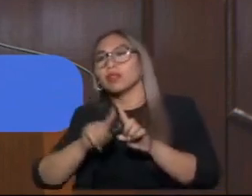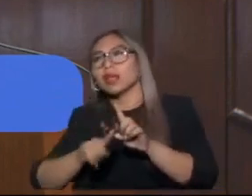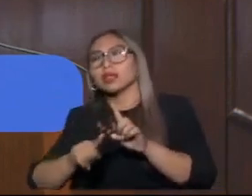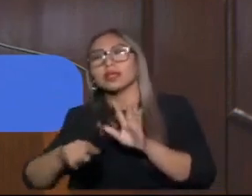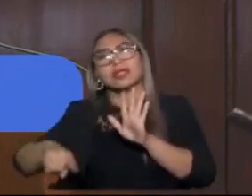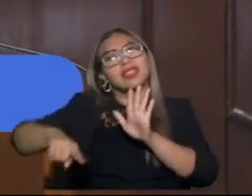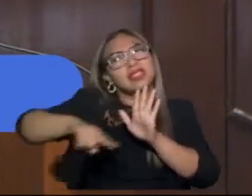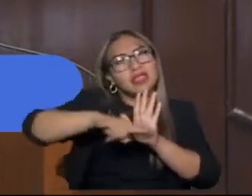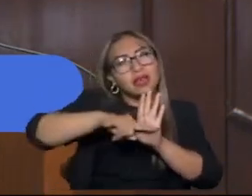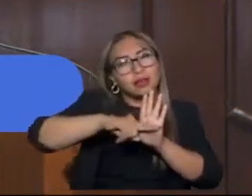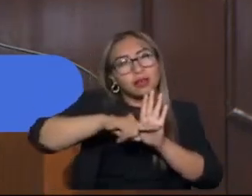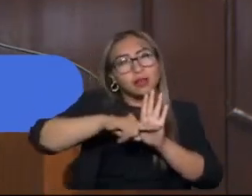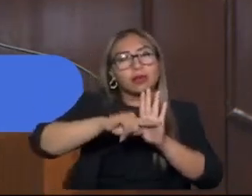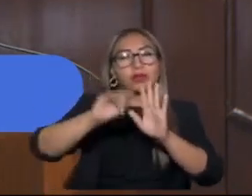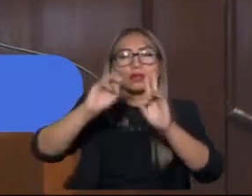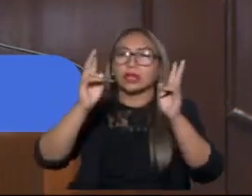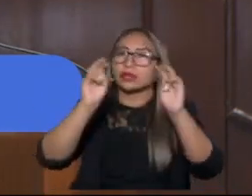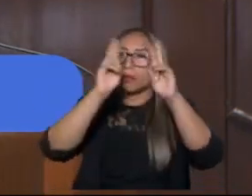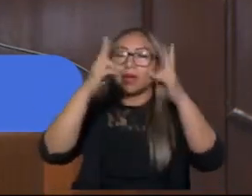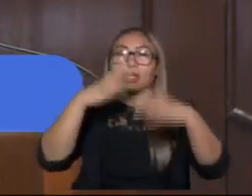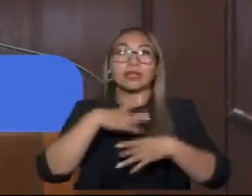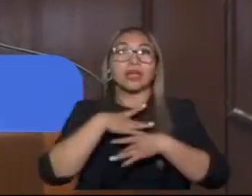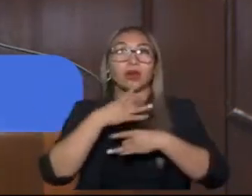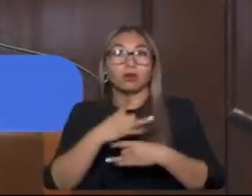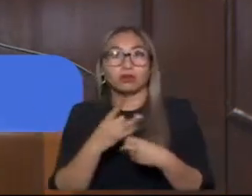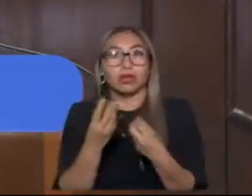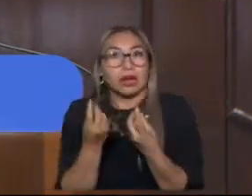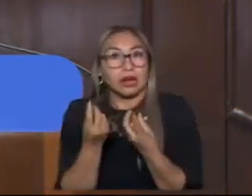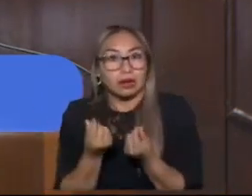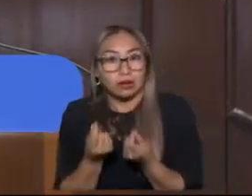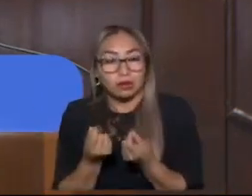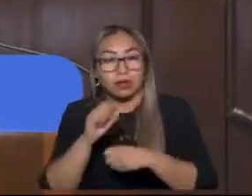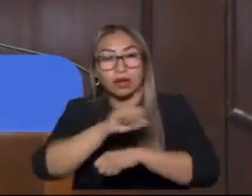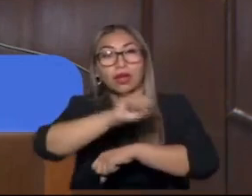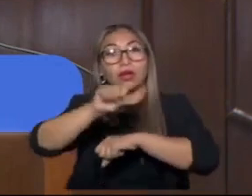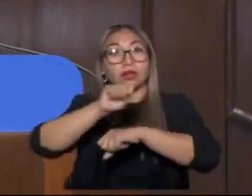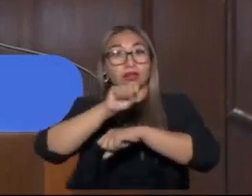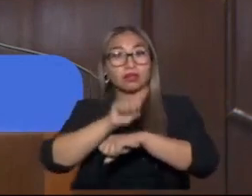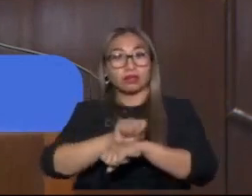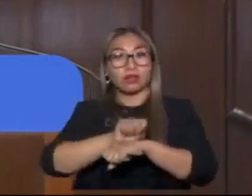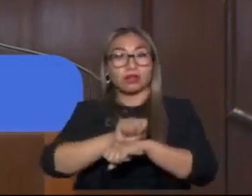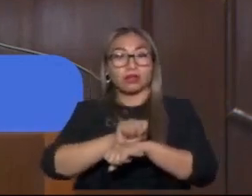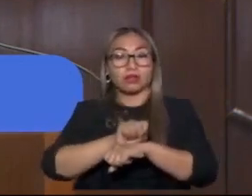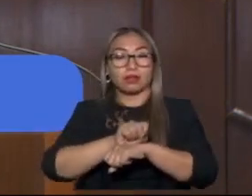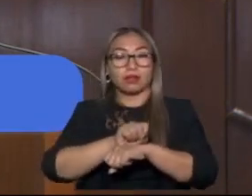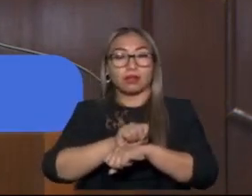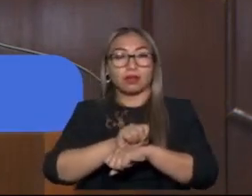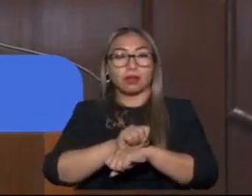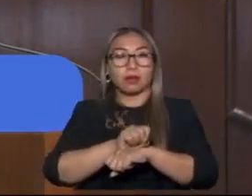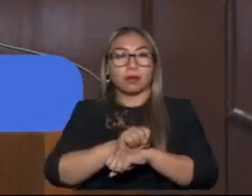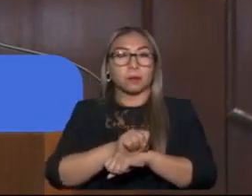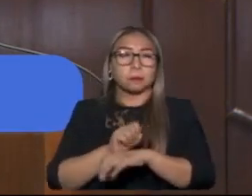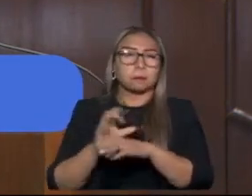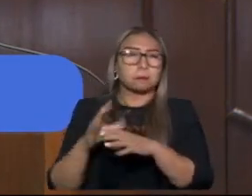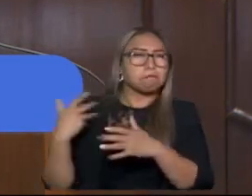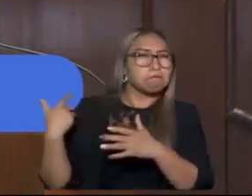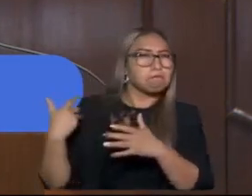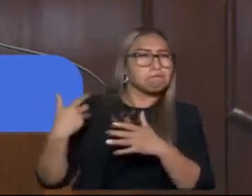salud, la economía y lo social, han hecho de estos